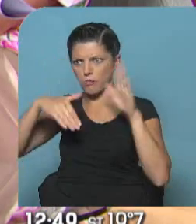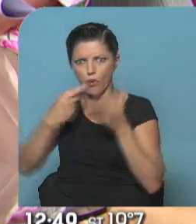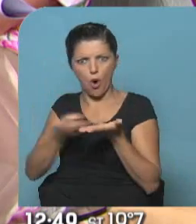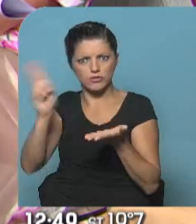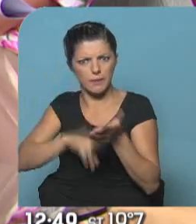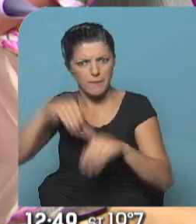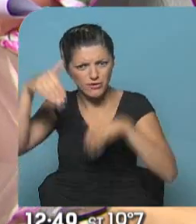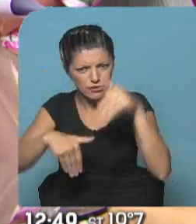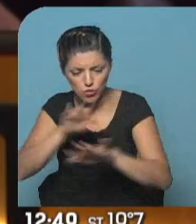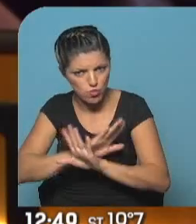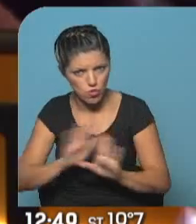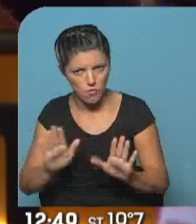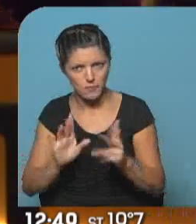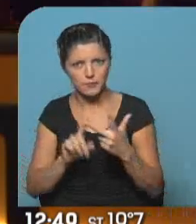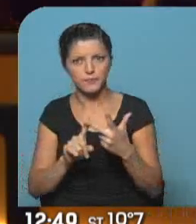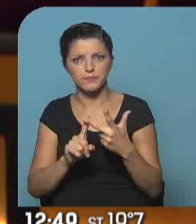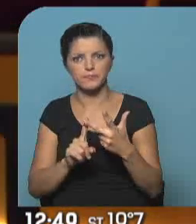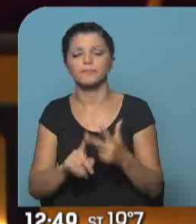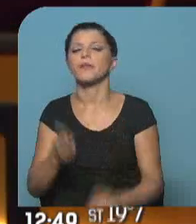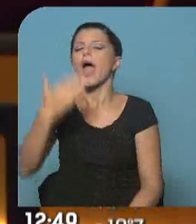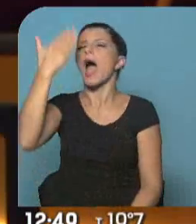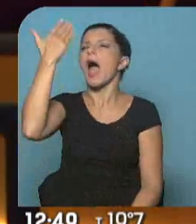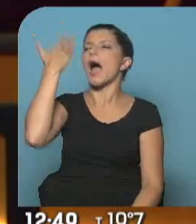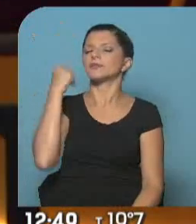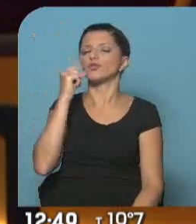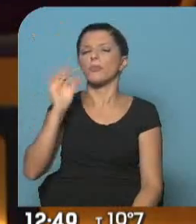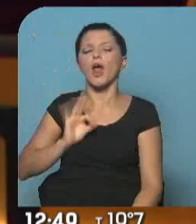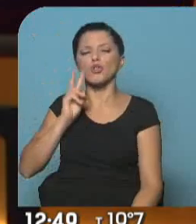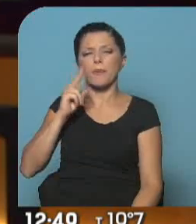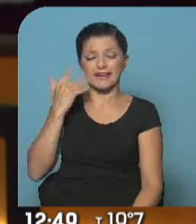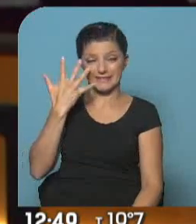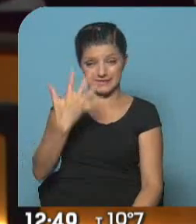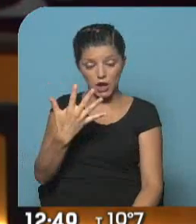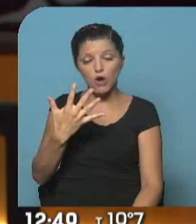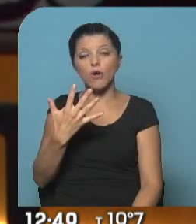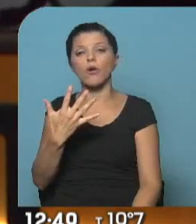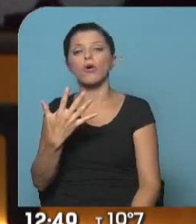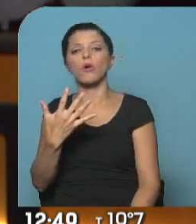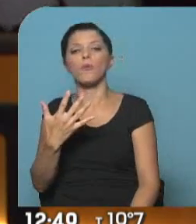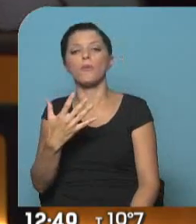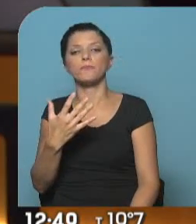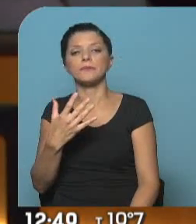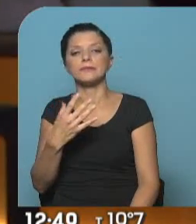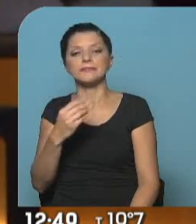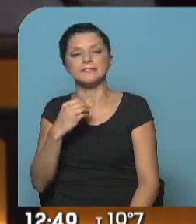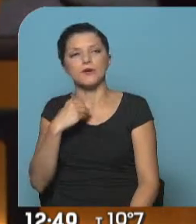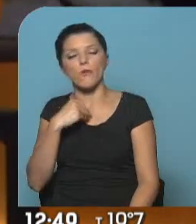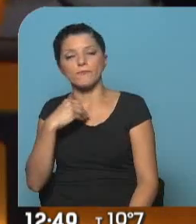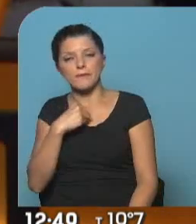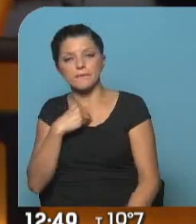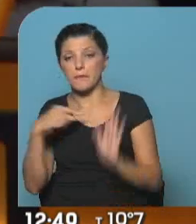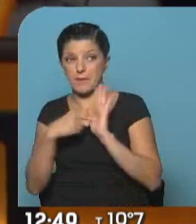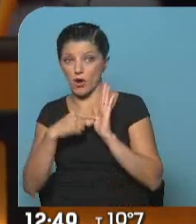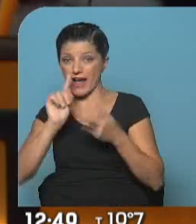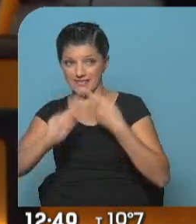en ese contexto, ¿no? Hay un precedente que es cuando Schröder en 2005, al no tener un voto de confianza, pero era el presidente, el canciller